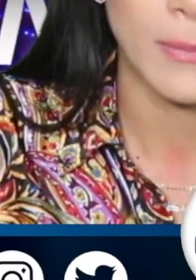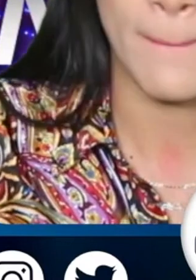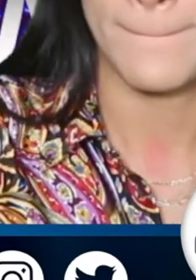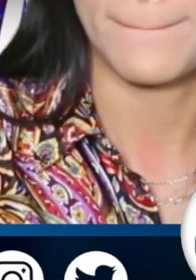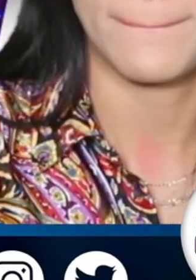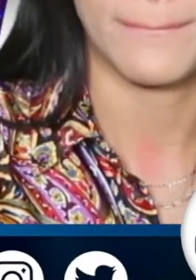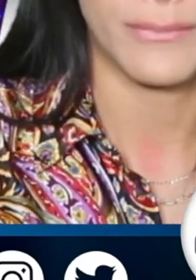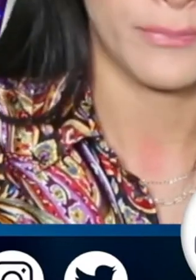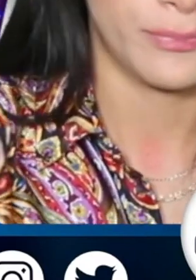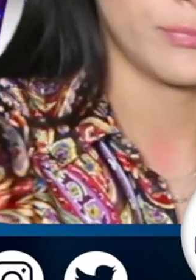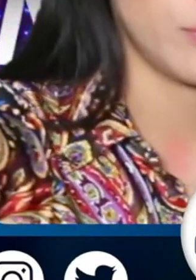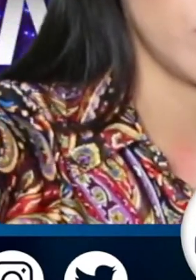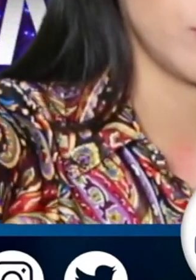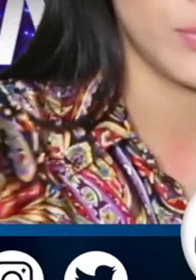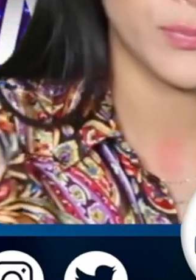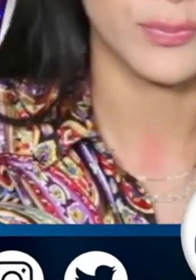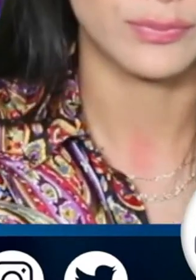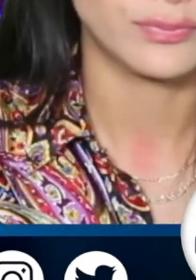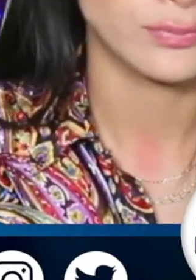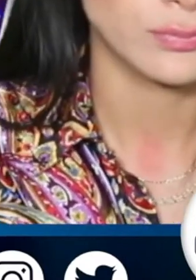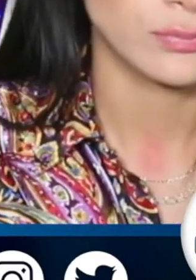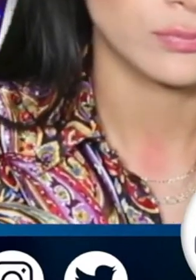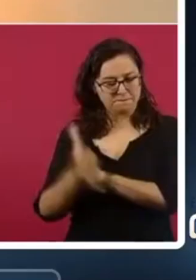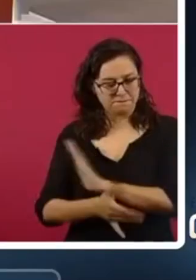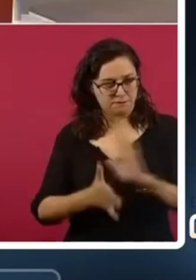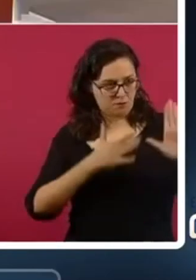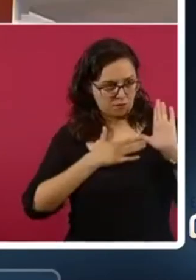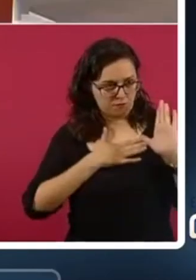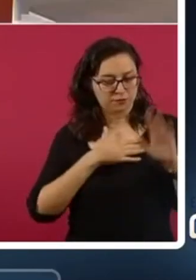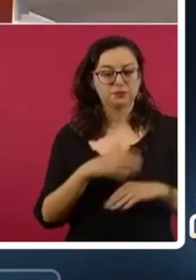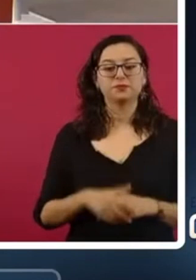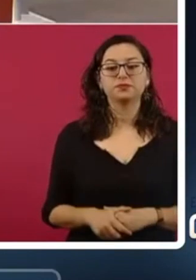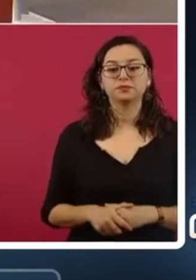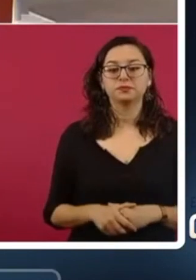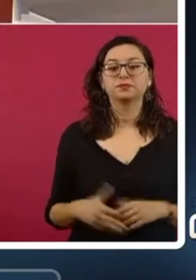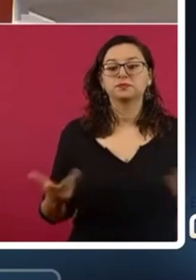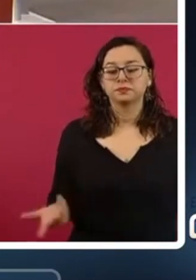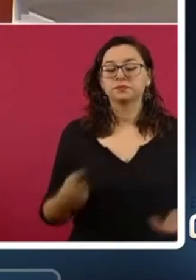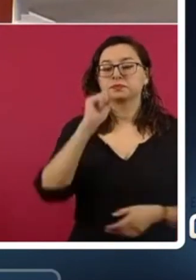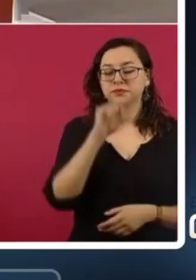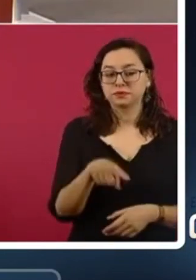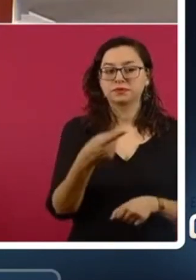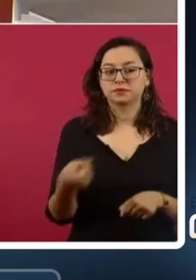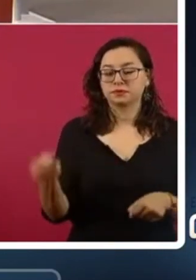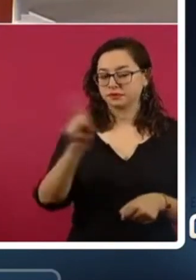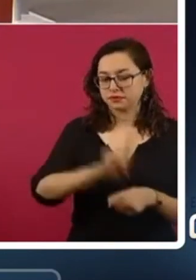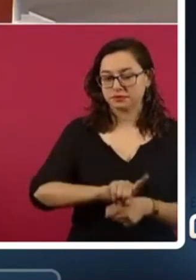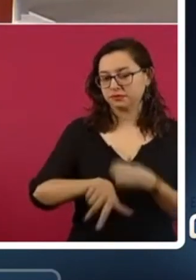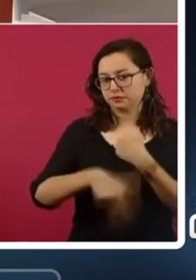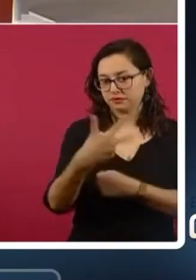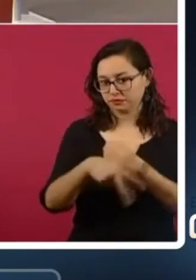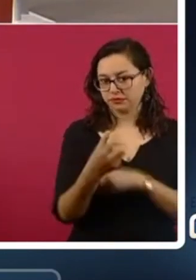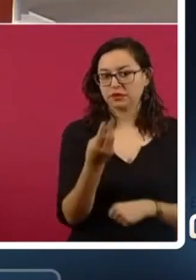Investigación, esclarecer la verdad de los hechos y que no haya impunidad. De tal suerte que ese mismo día, el pasado 13 de